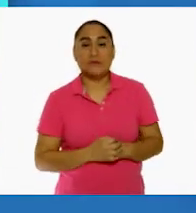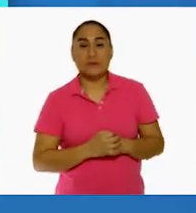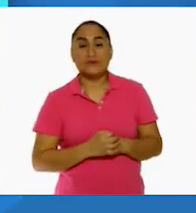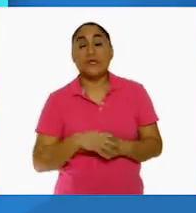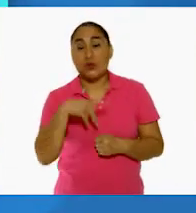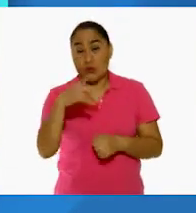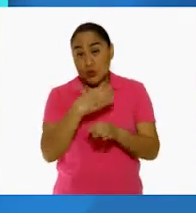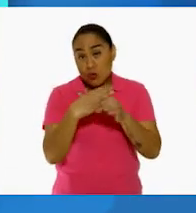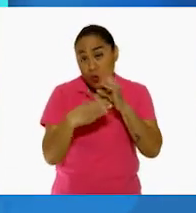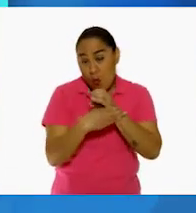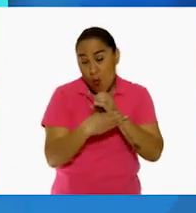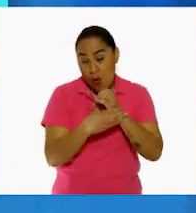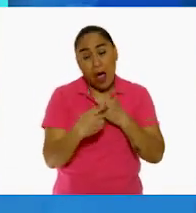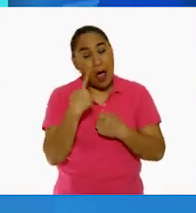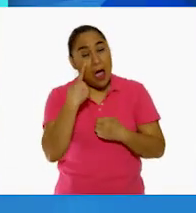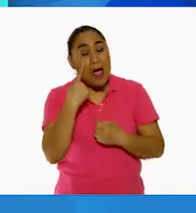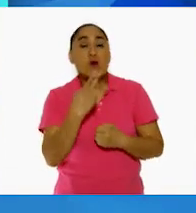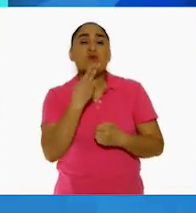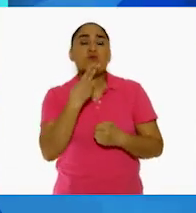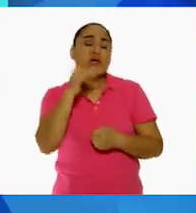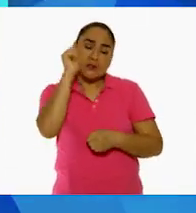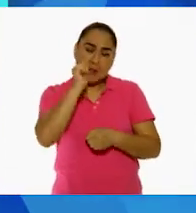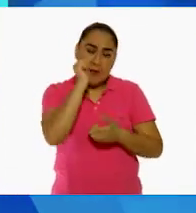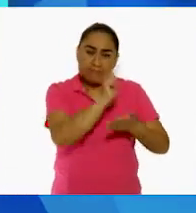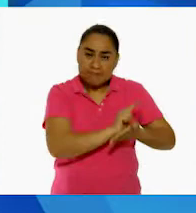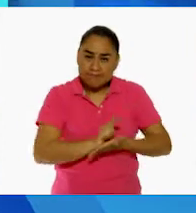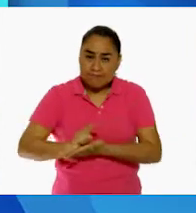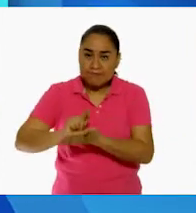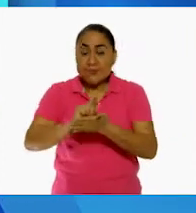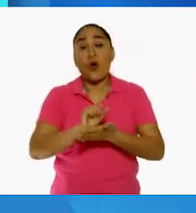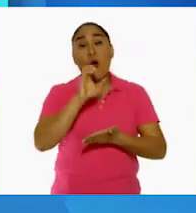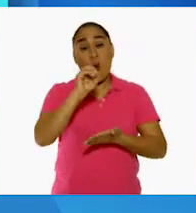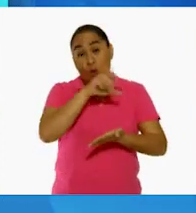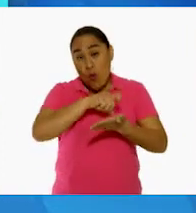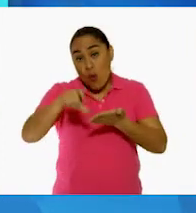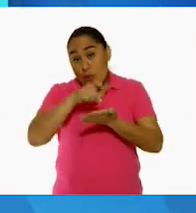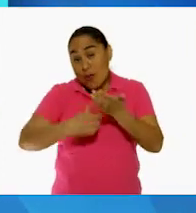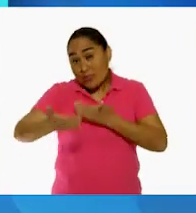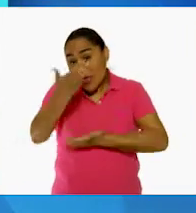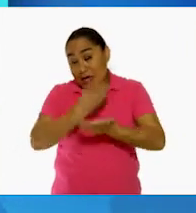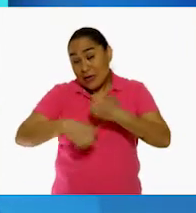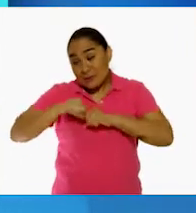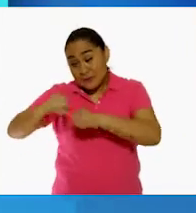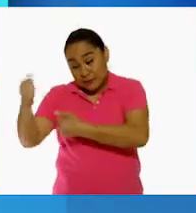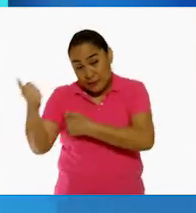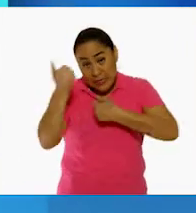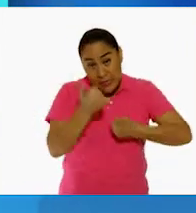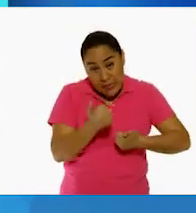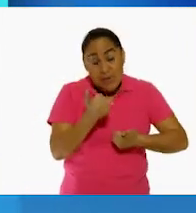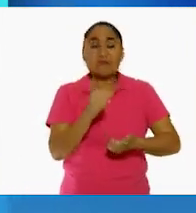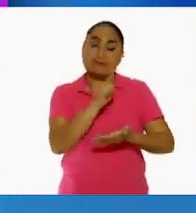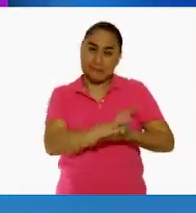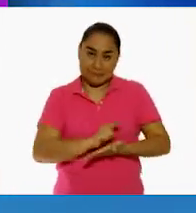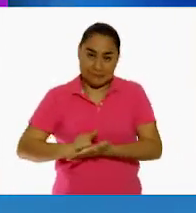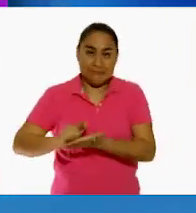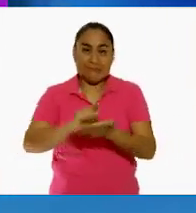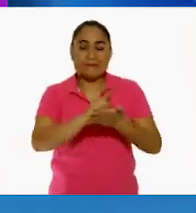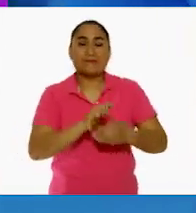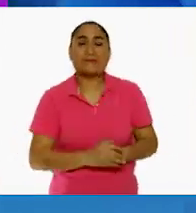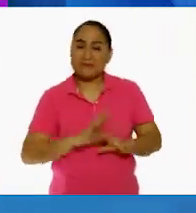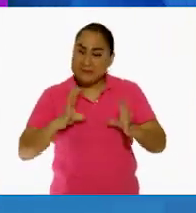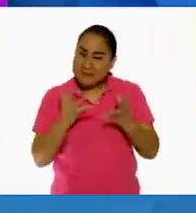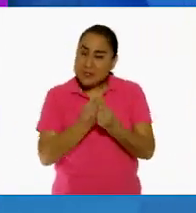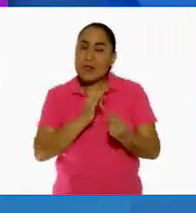Desinfecta las superficies de los objetos que más utilizas. También las cosas que compres en la tienda o en el supermercado.